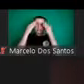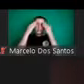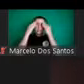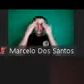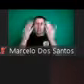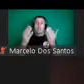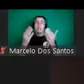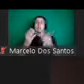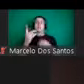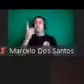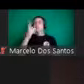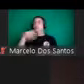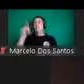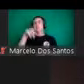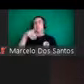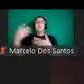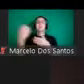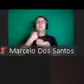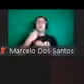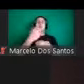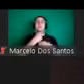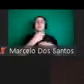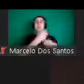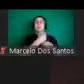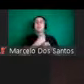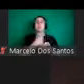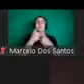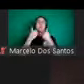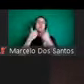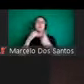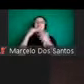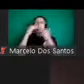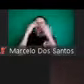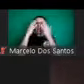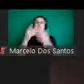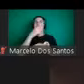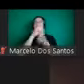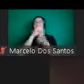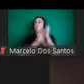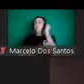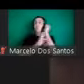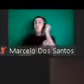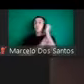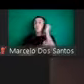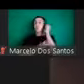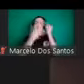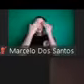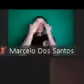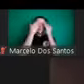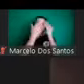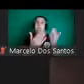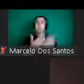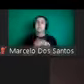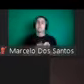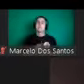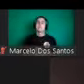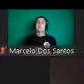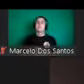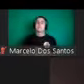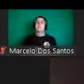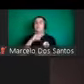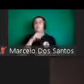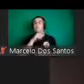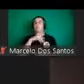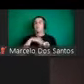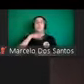todo el apoyo recibido por la función, por la Secretaría de la Función Pública. Que es porque es